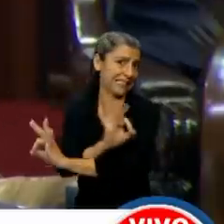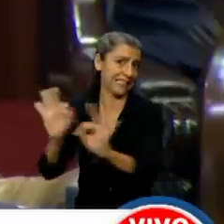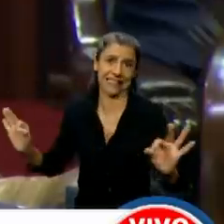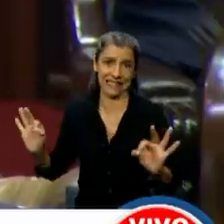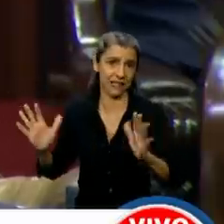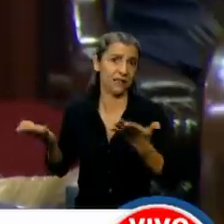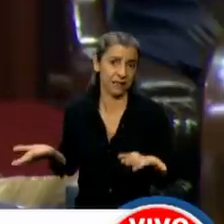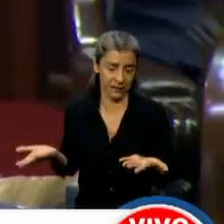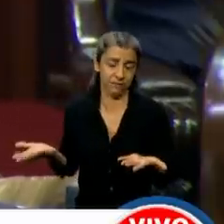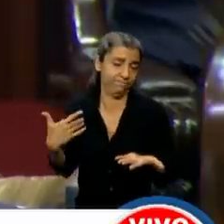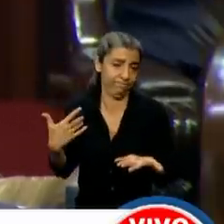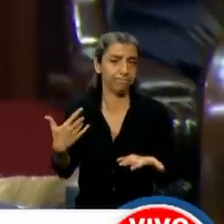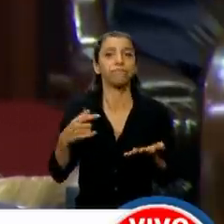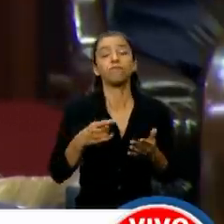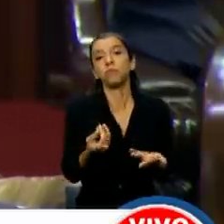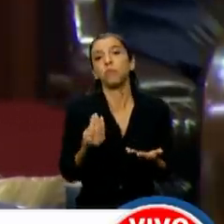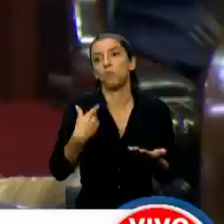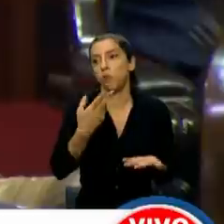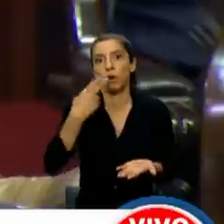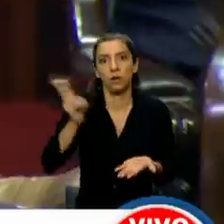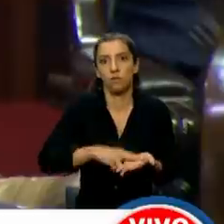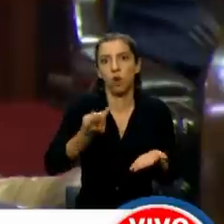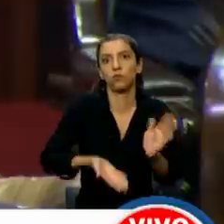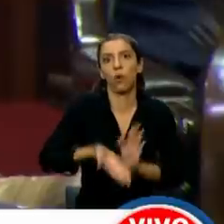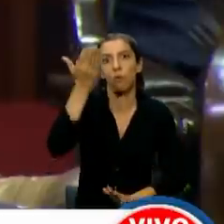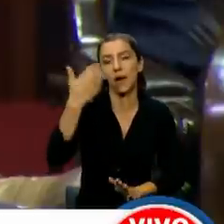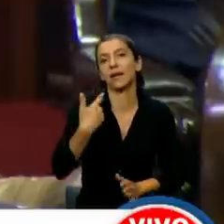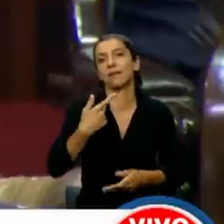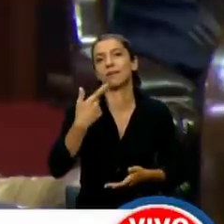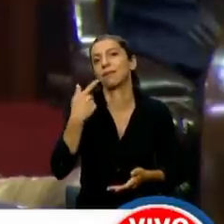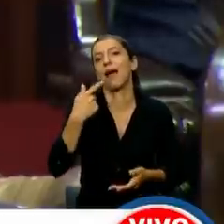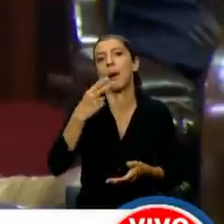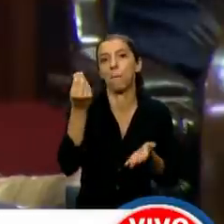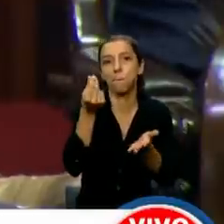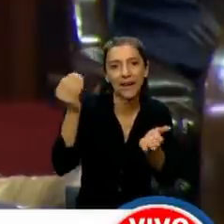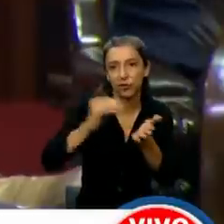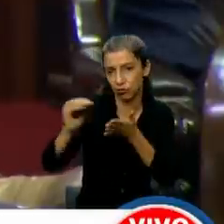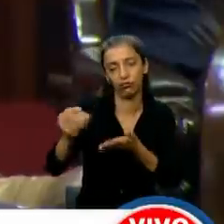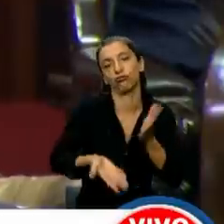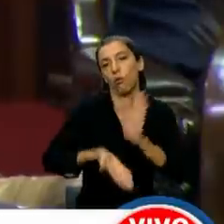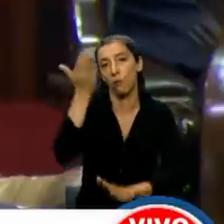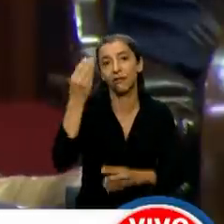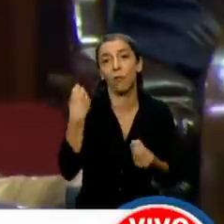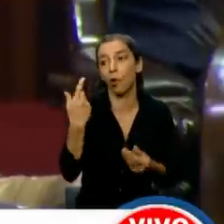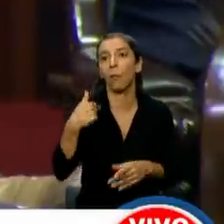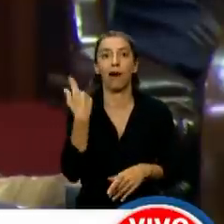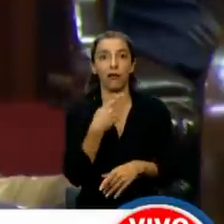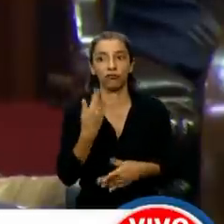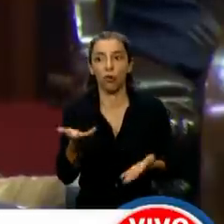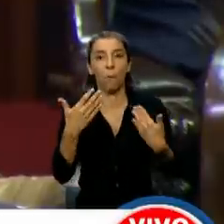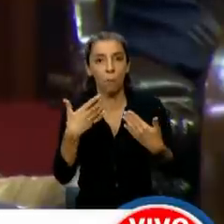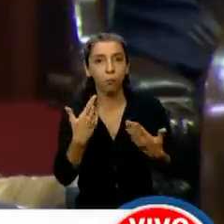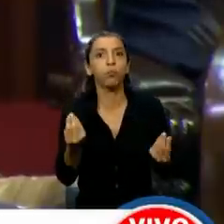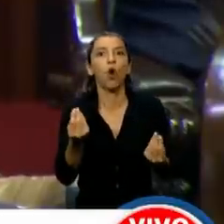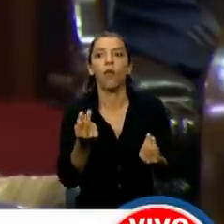en realidad aumentan las tarifas para eso por encima de la inflación y es que para cumplir con una cobertura del 43 por ciento del